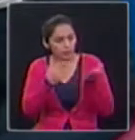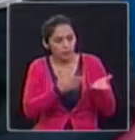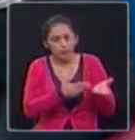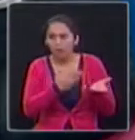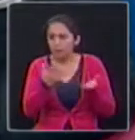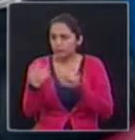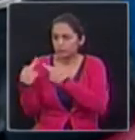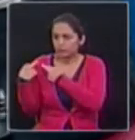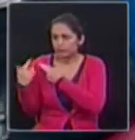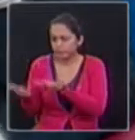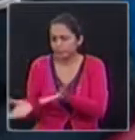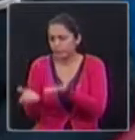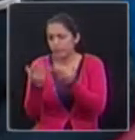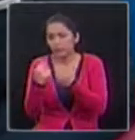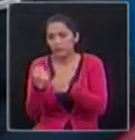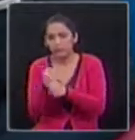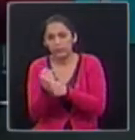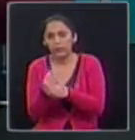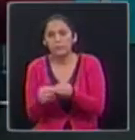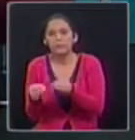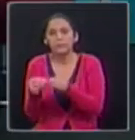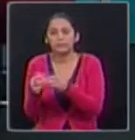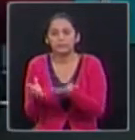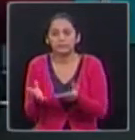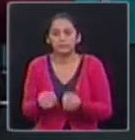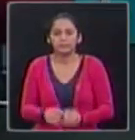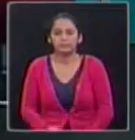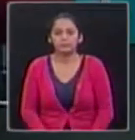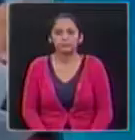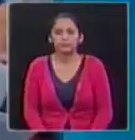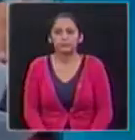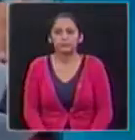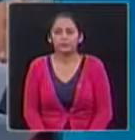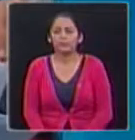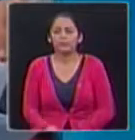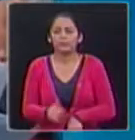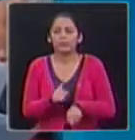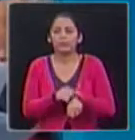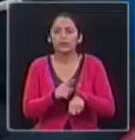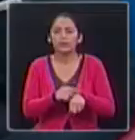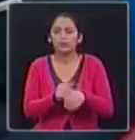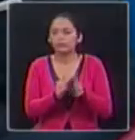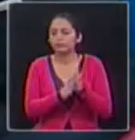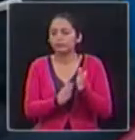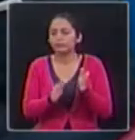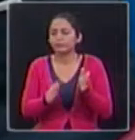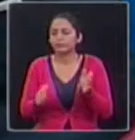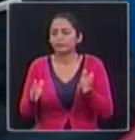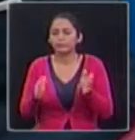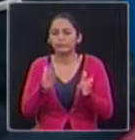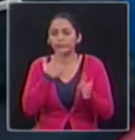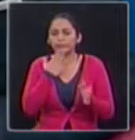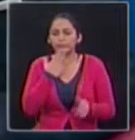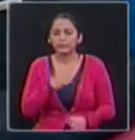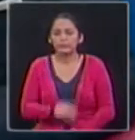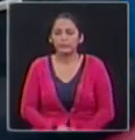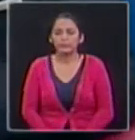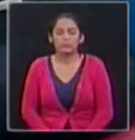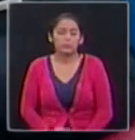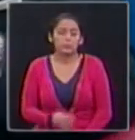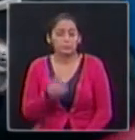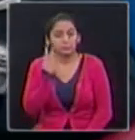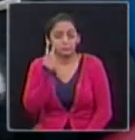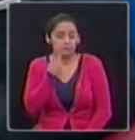un papel importante en la economía. ¿Se están sentando las bases a corto plazo o no? Hay intenciones de hacerlo. Vemos que el